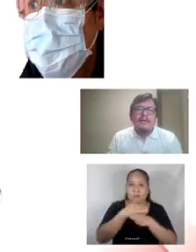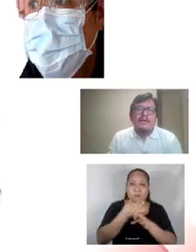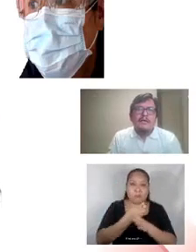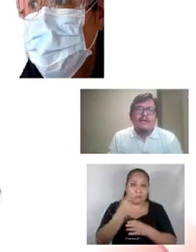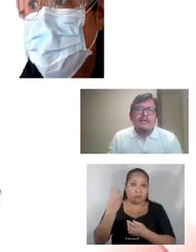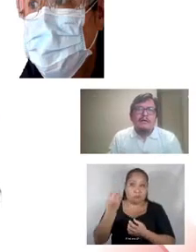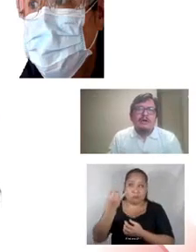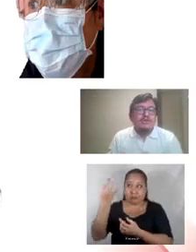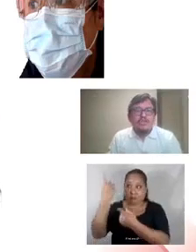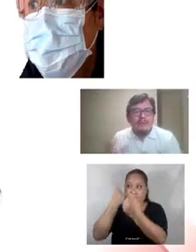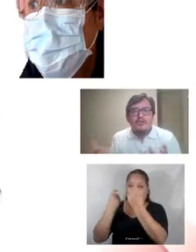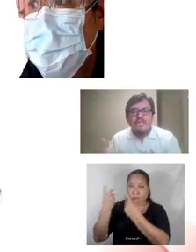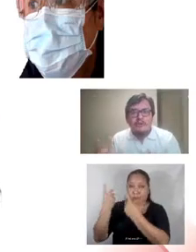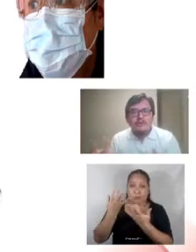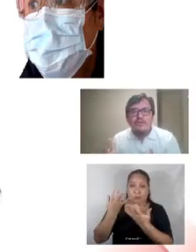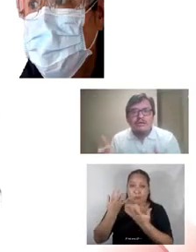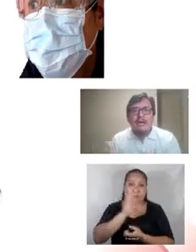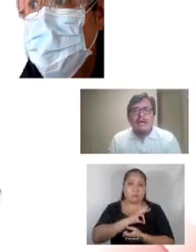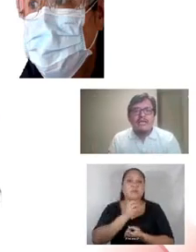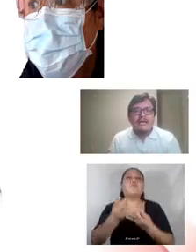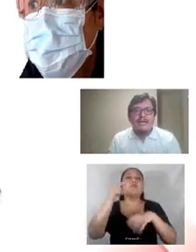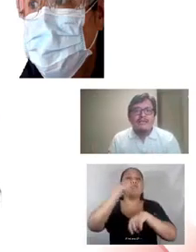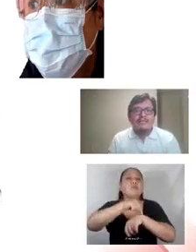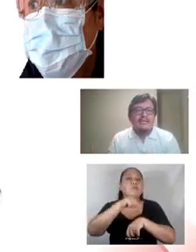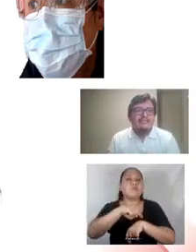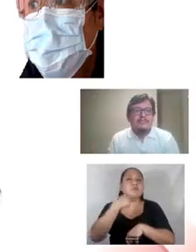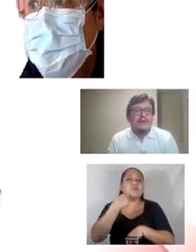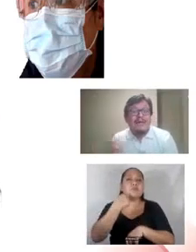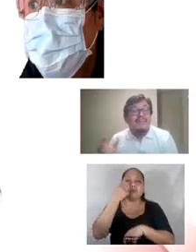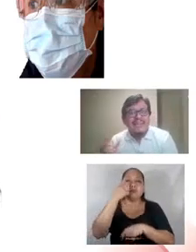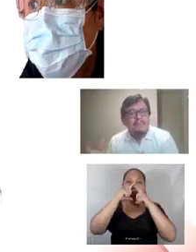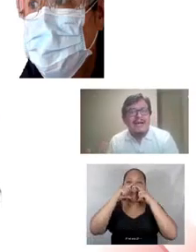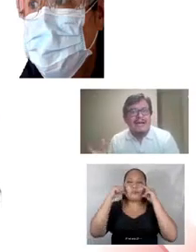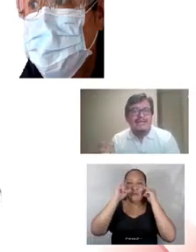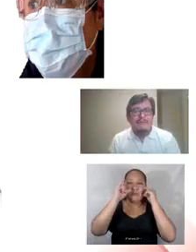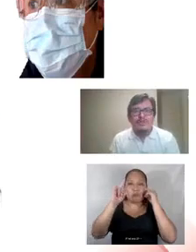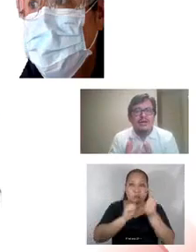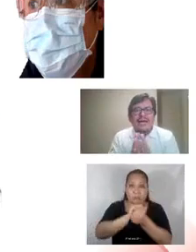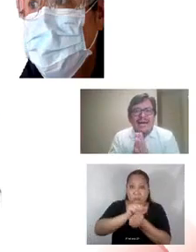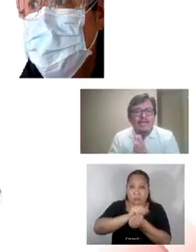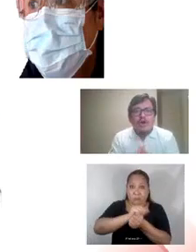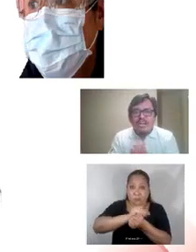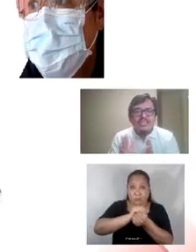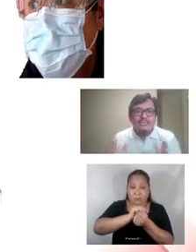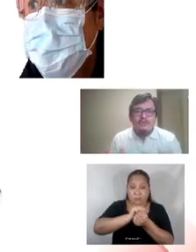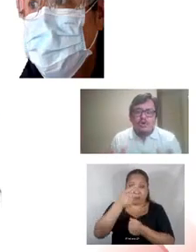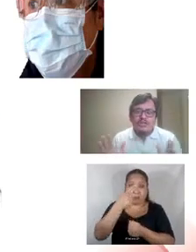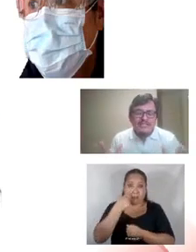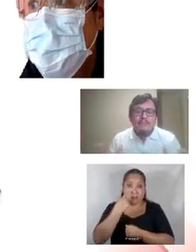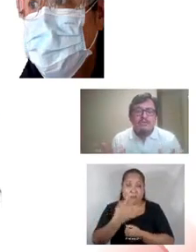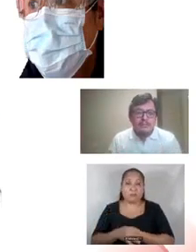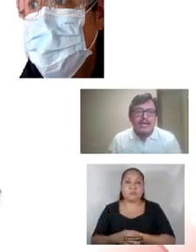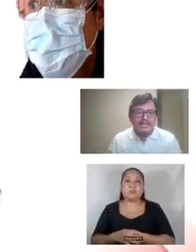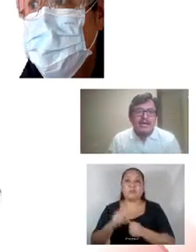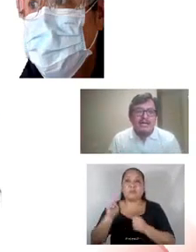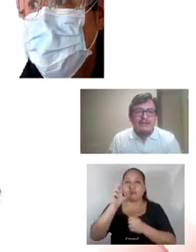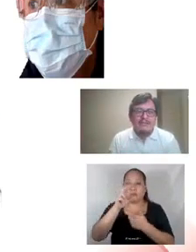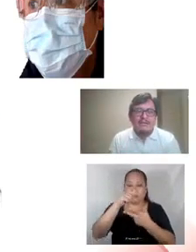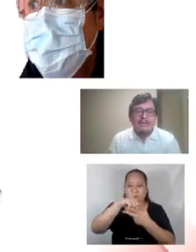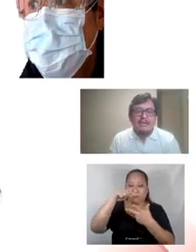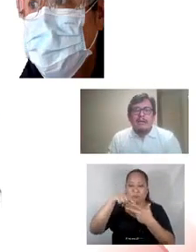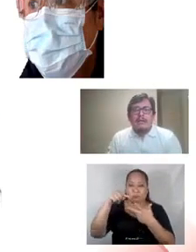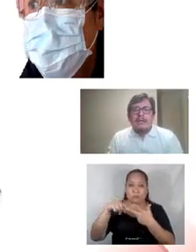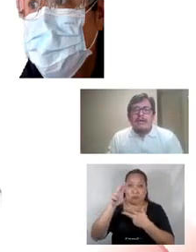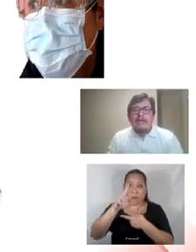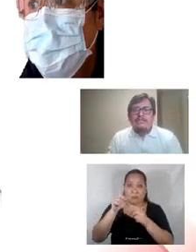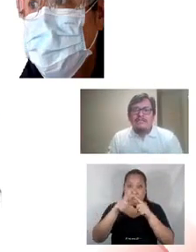aprovechar, ¿cuánto tiempo se debe usar una mascarilla? Si se puede lavar la mascarilla. Bueno, hay 2 grandes tipos, o 3 tipos de mascarillas